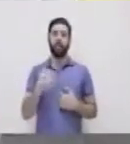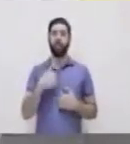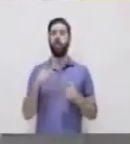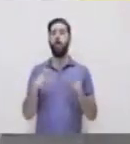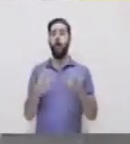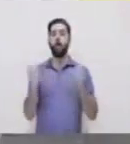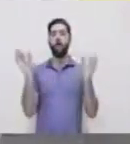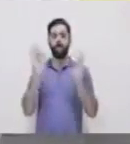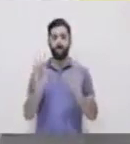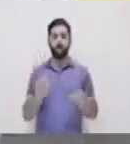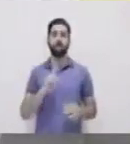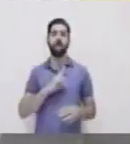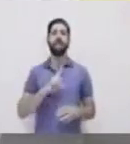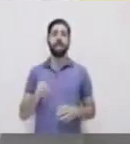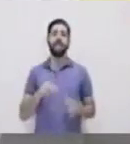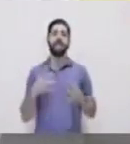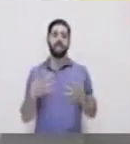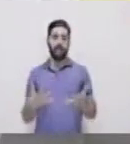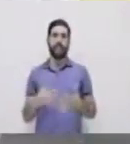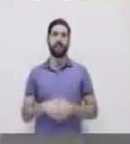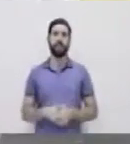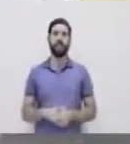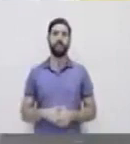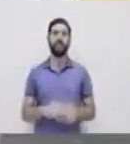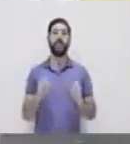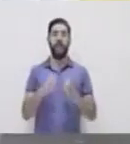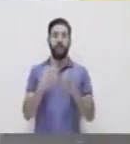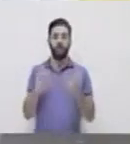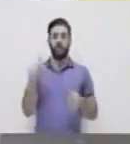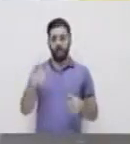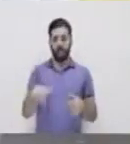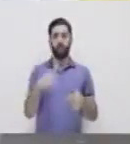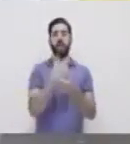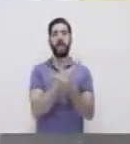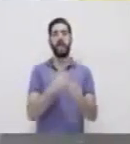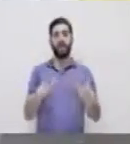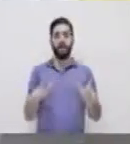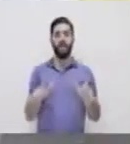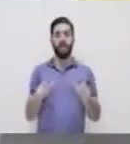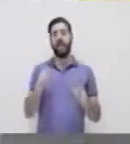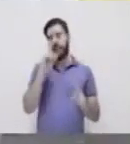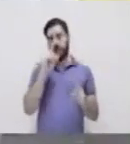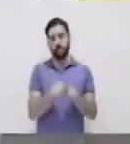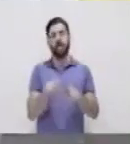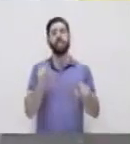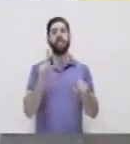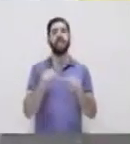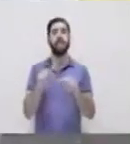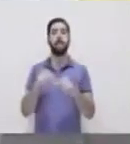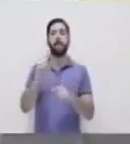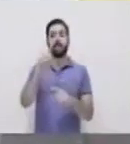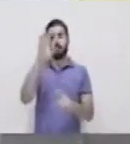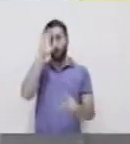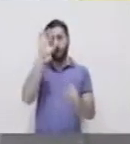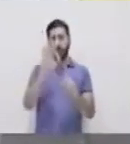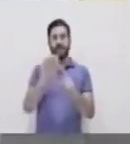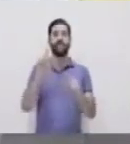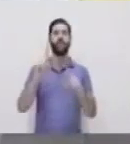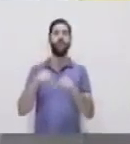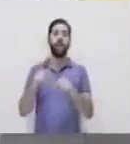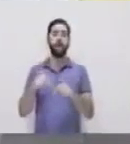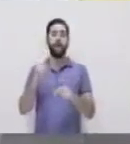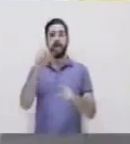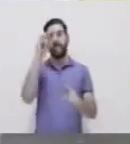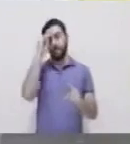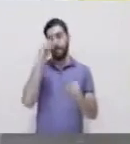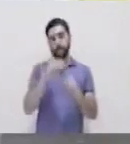ser de la forma que yo quiero ser. Se podría decir que la libertad va de la mano también con los objetivos y las metas